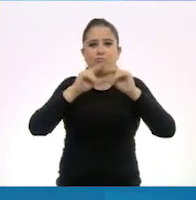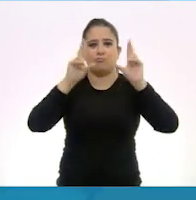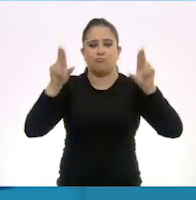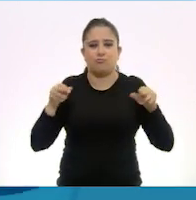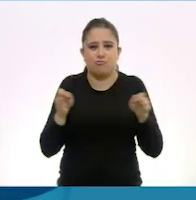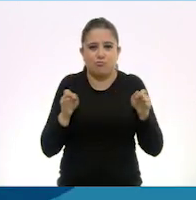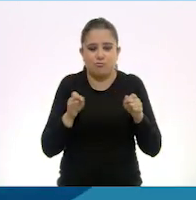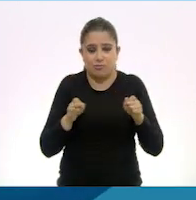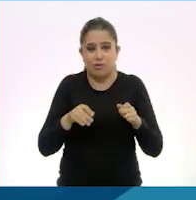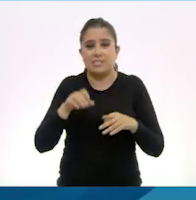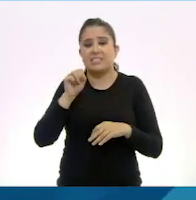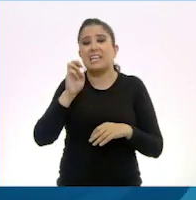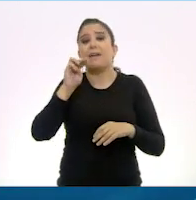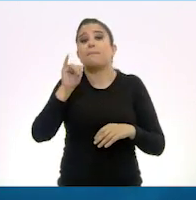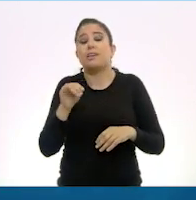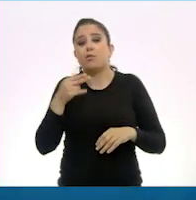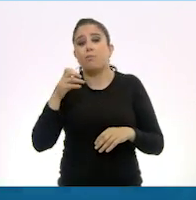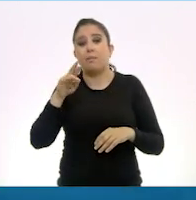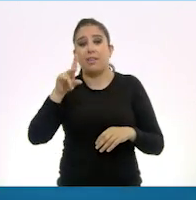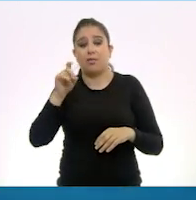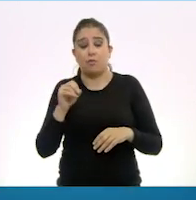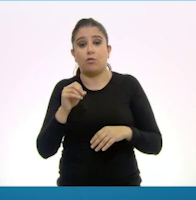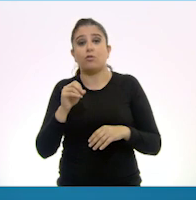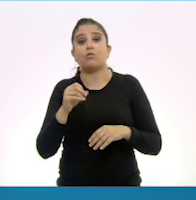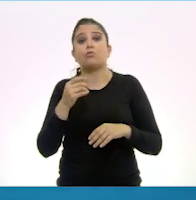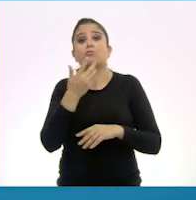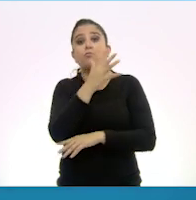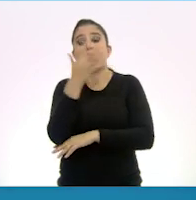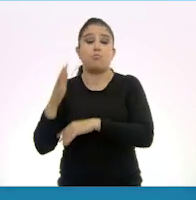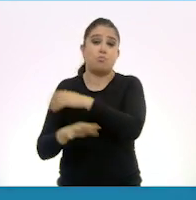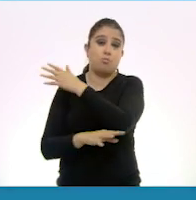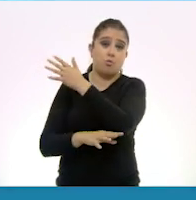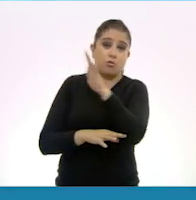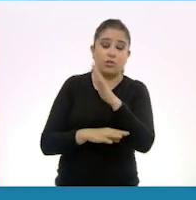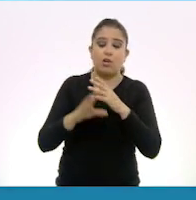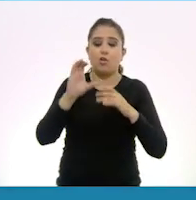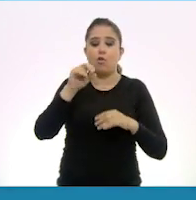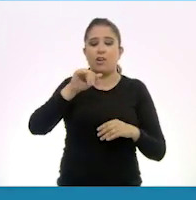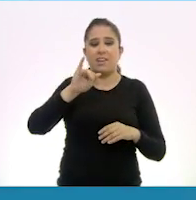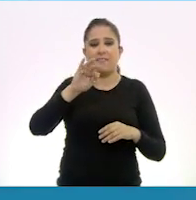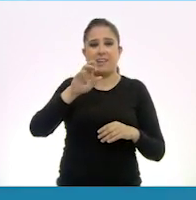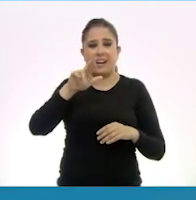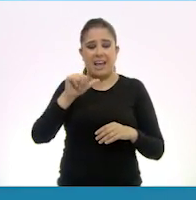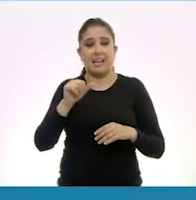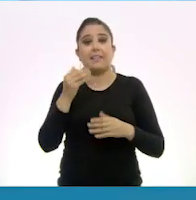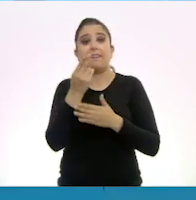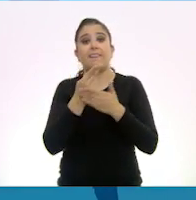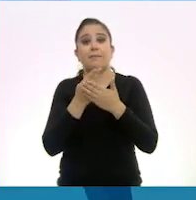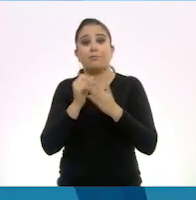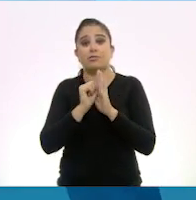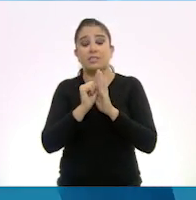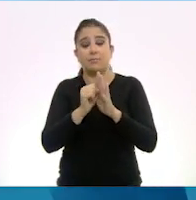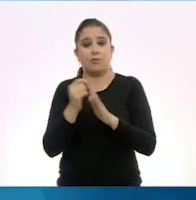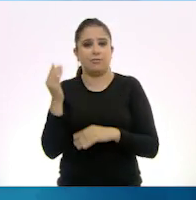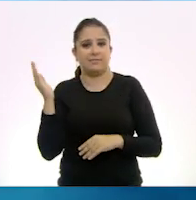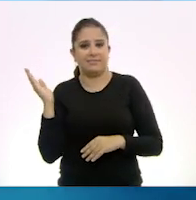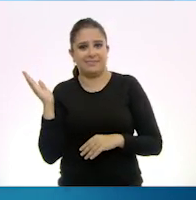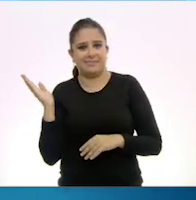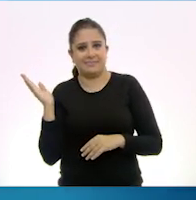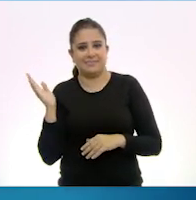Templado semihúmedo. La vegetación es bosque de coníferas. Y su símbolo es una conífera, un